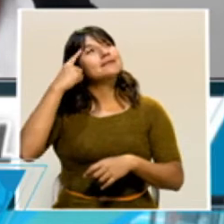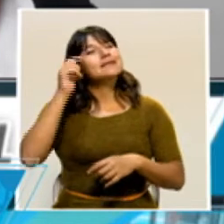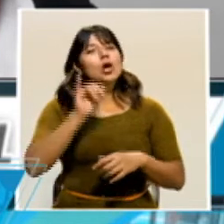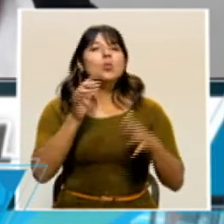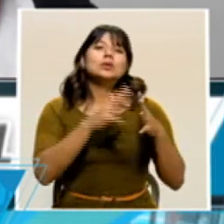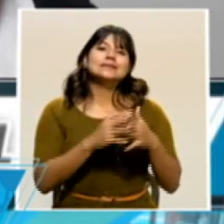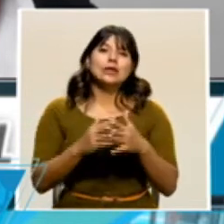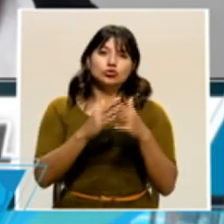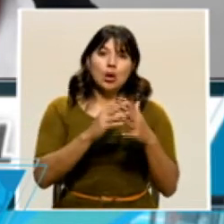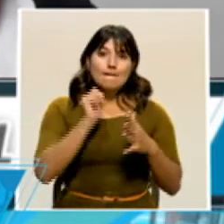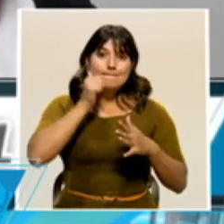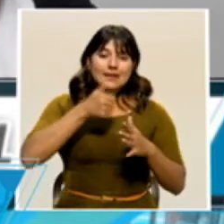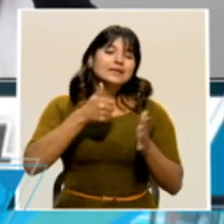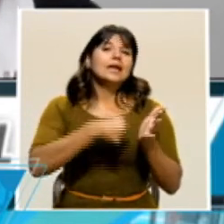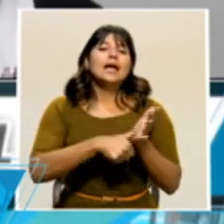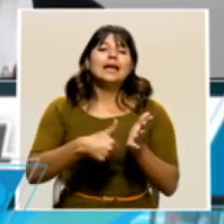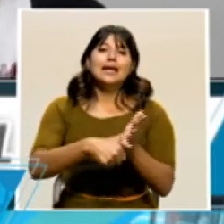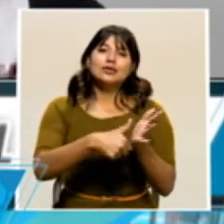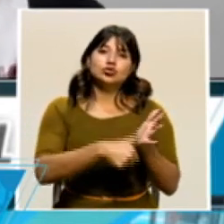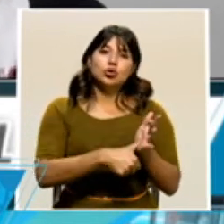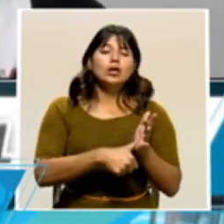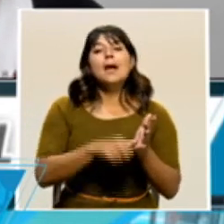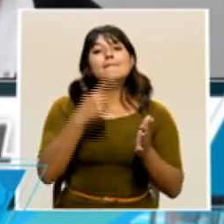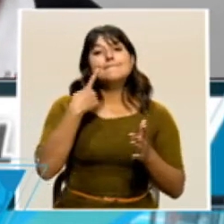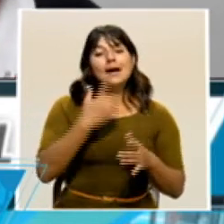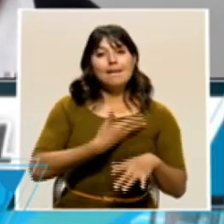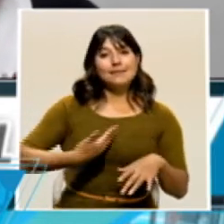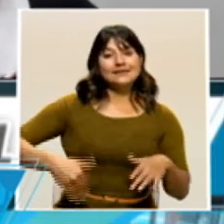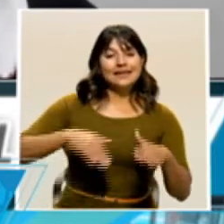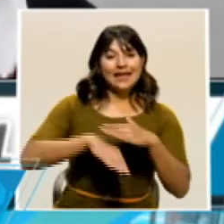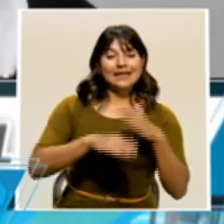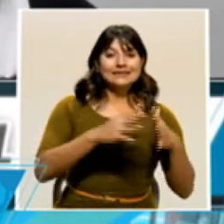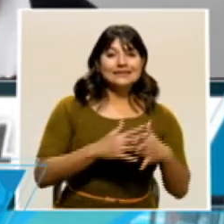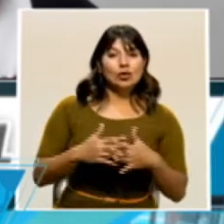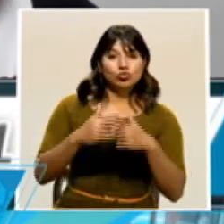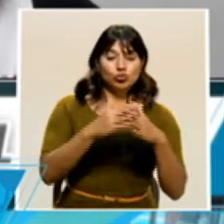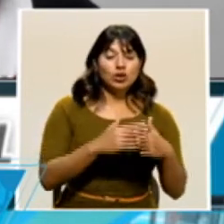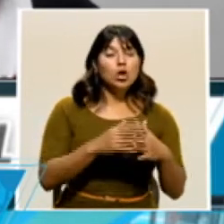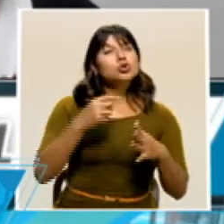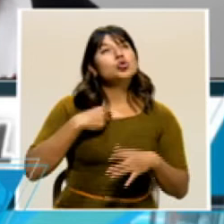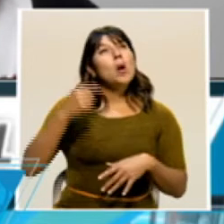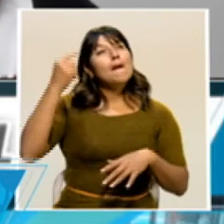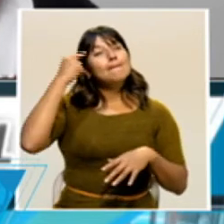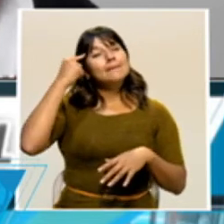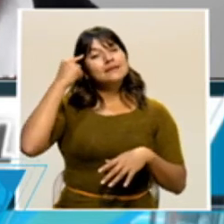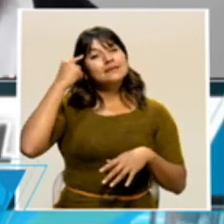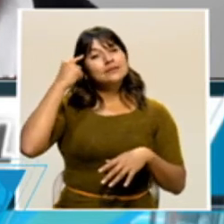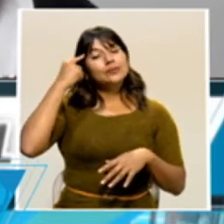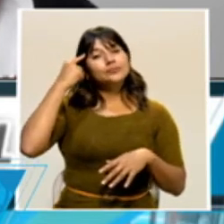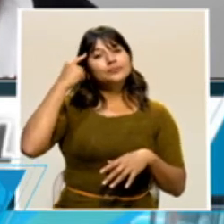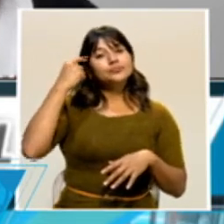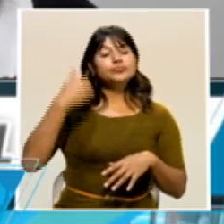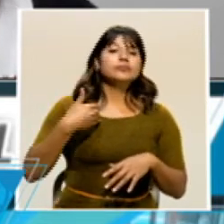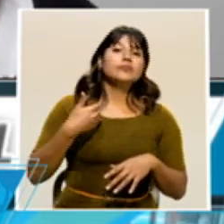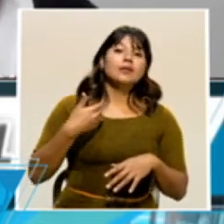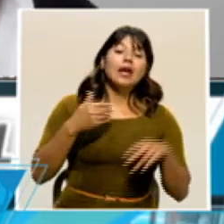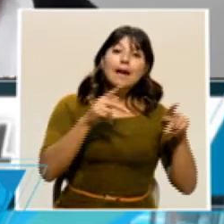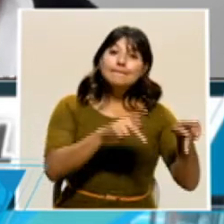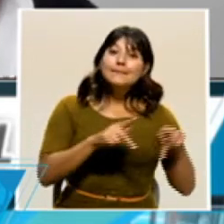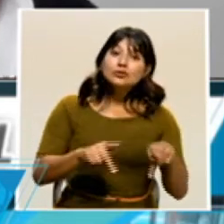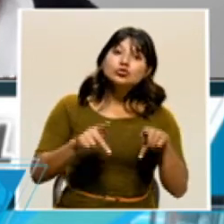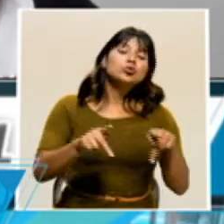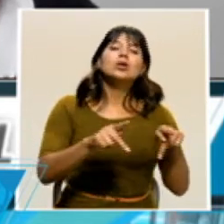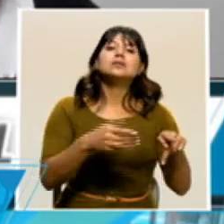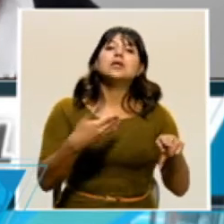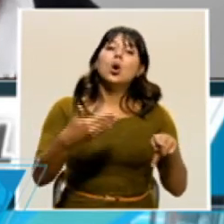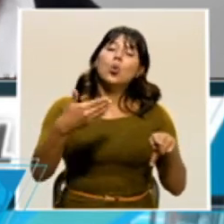Unidos, ahora mañana son las elecciones presidenciales en Estados Unidos, estaba pensando que cuando